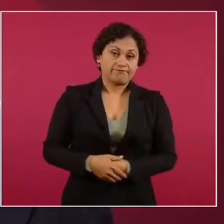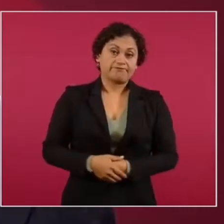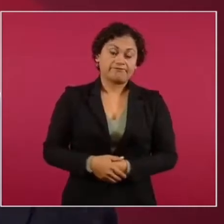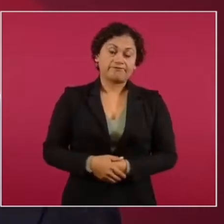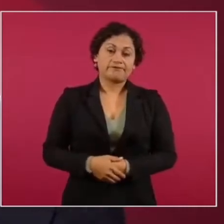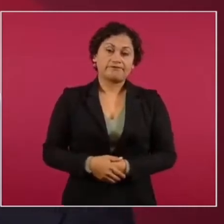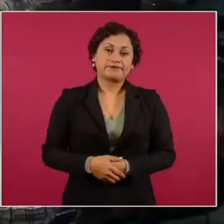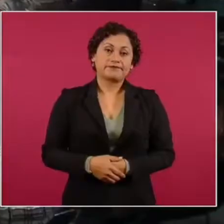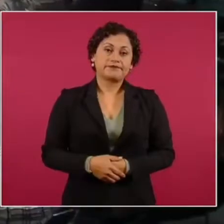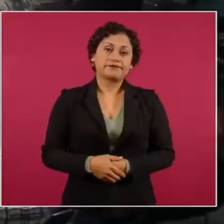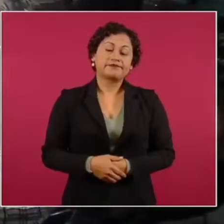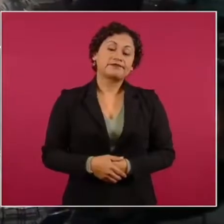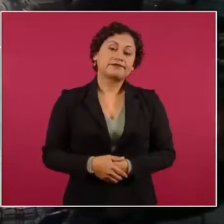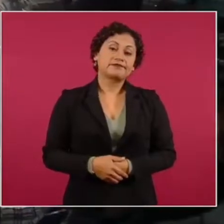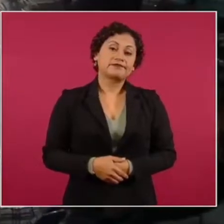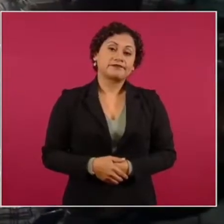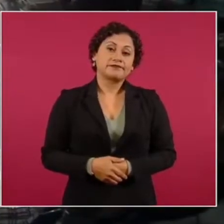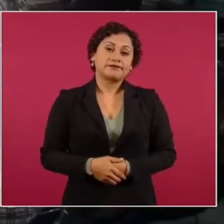porque